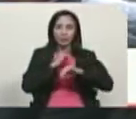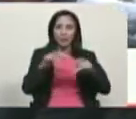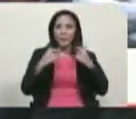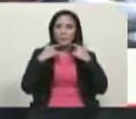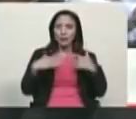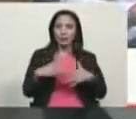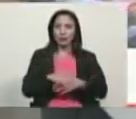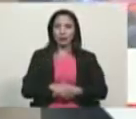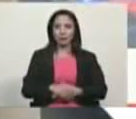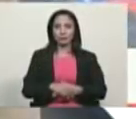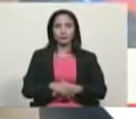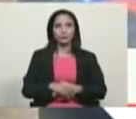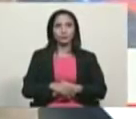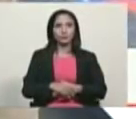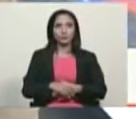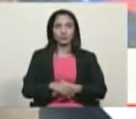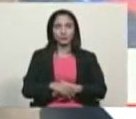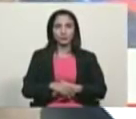Ya les fracasó.